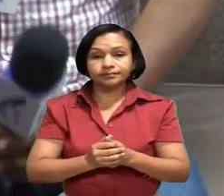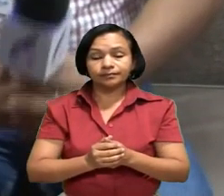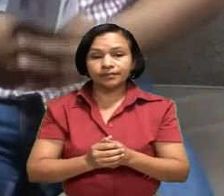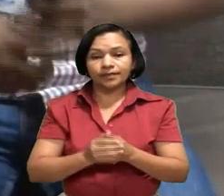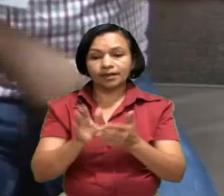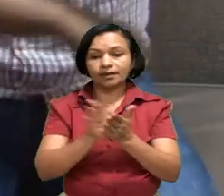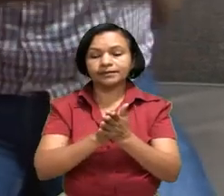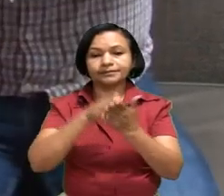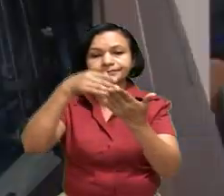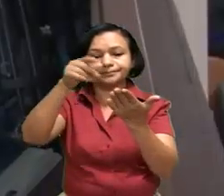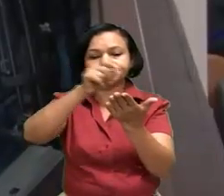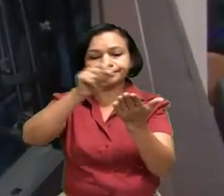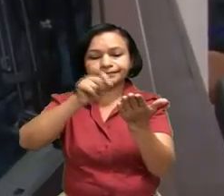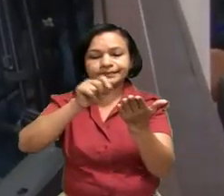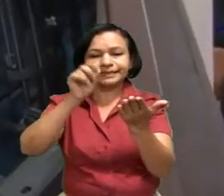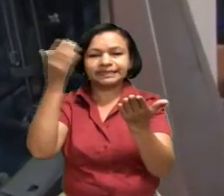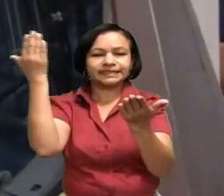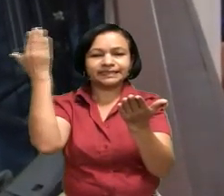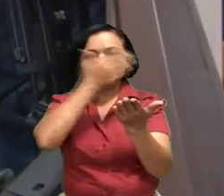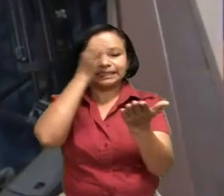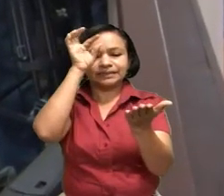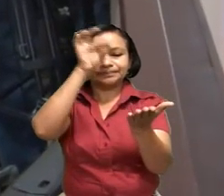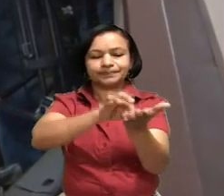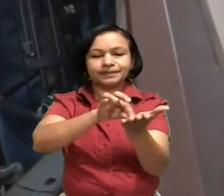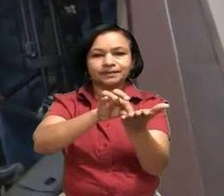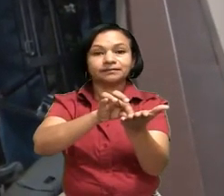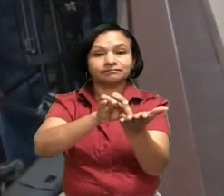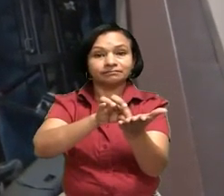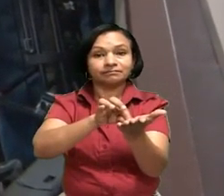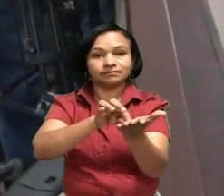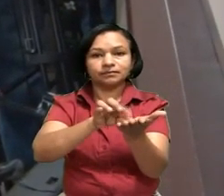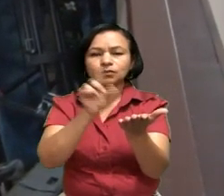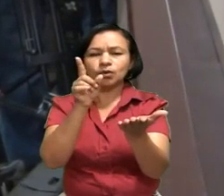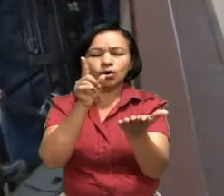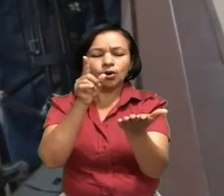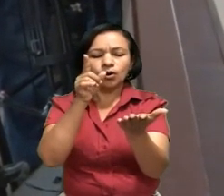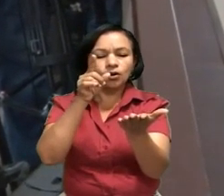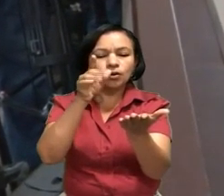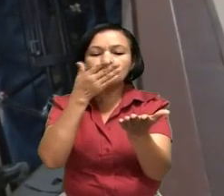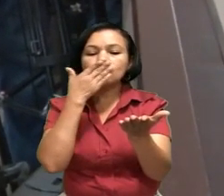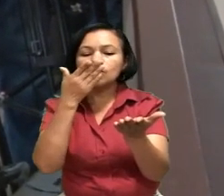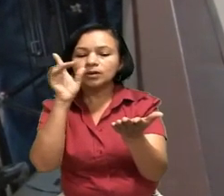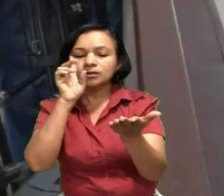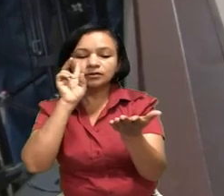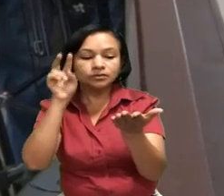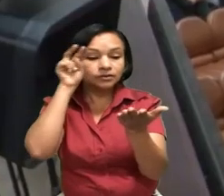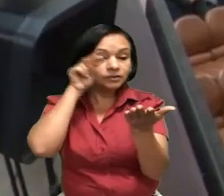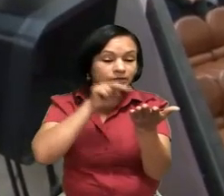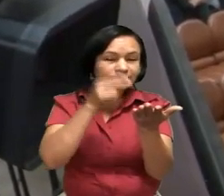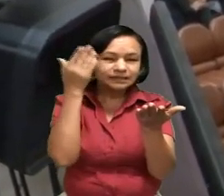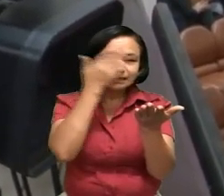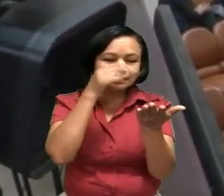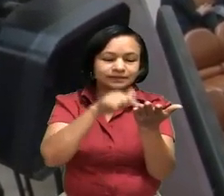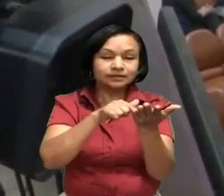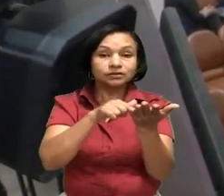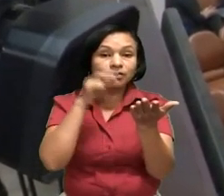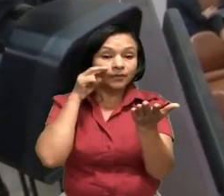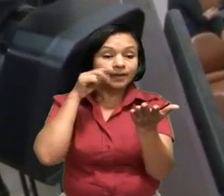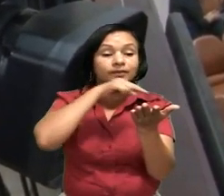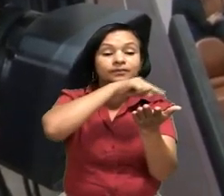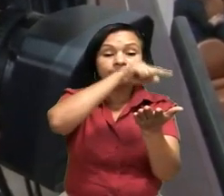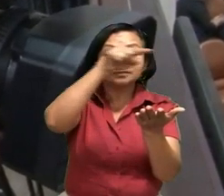hoja hay un punto negro pero vos solo me ves el punto negro yo lo veo yo veo lo que hay alrededor de la